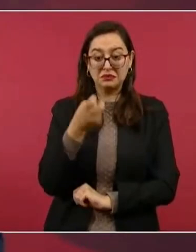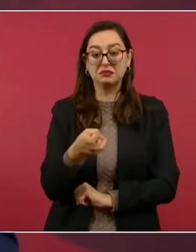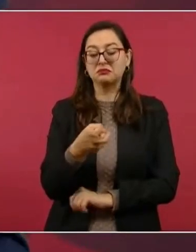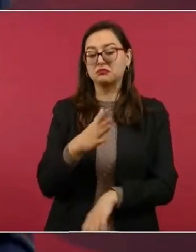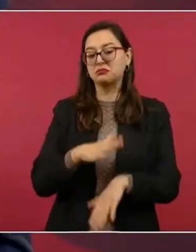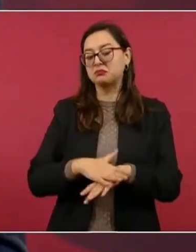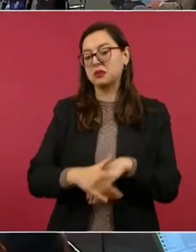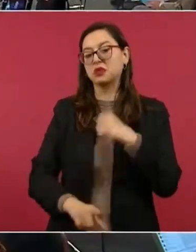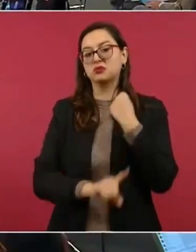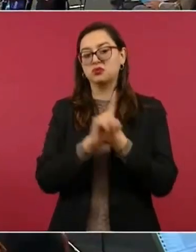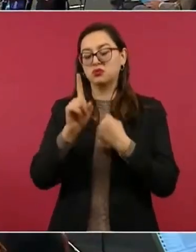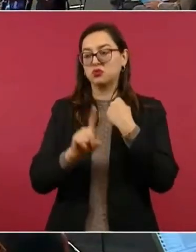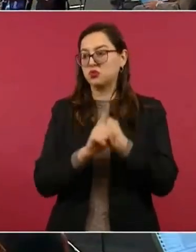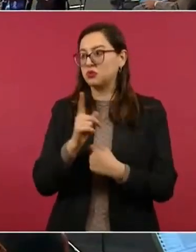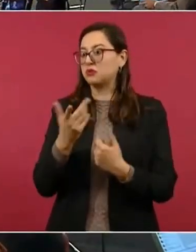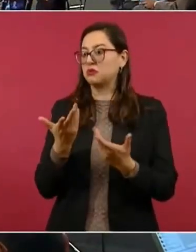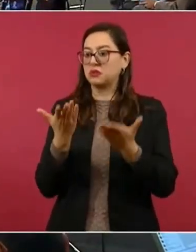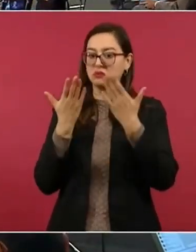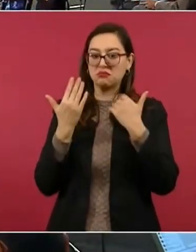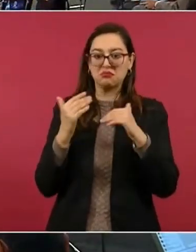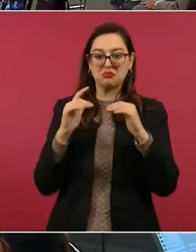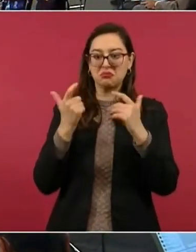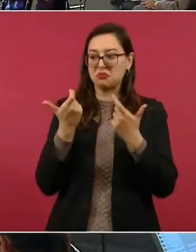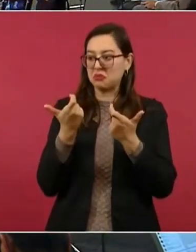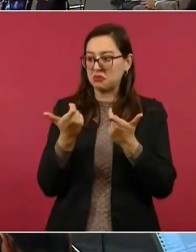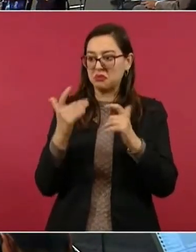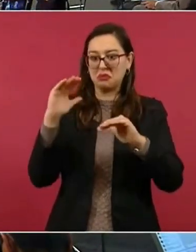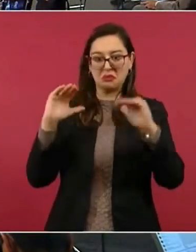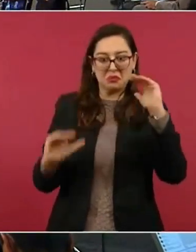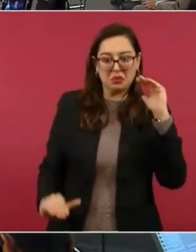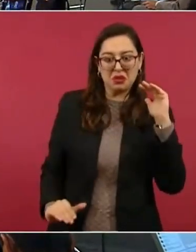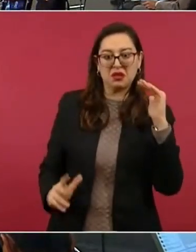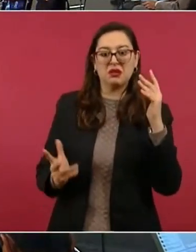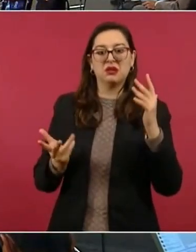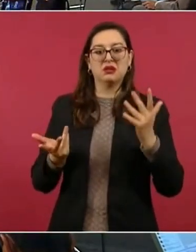de la desigualdad económica,